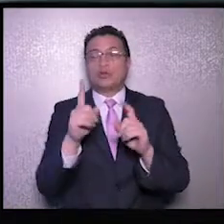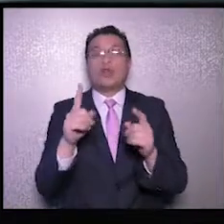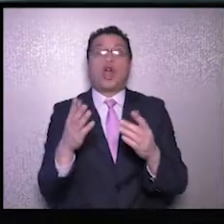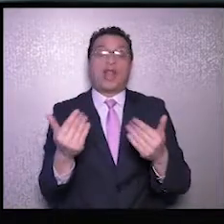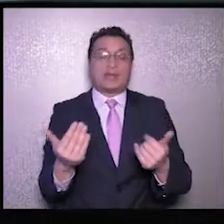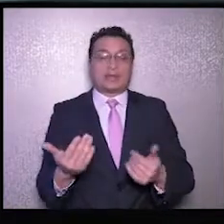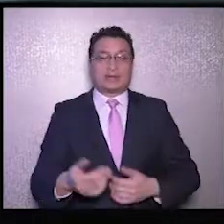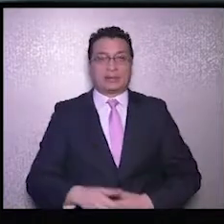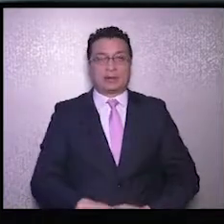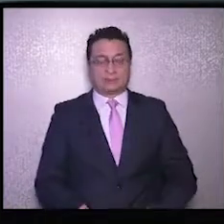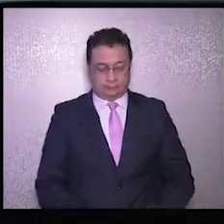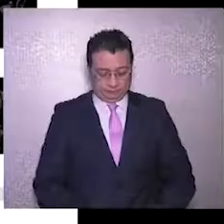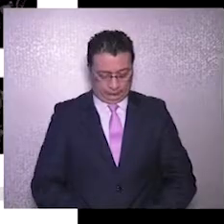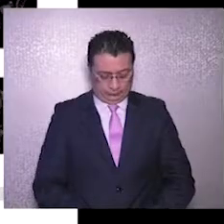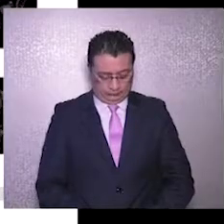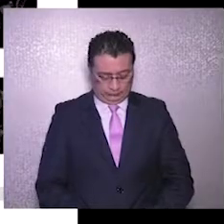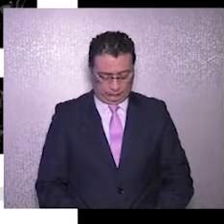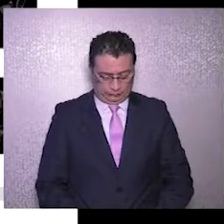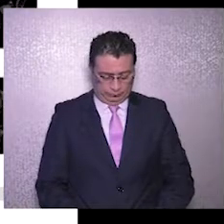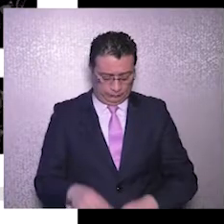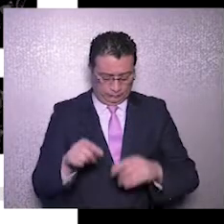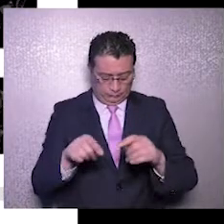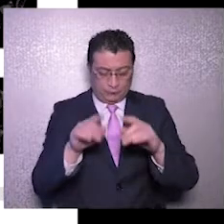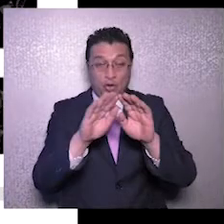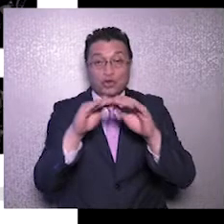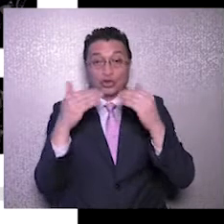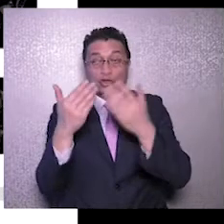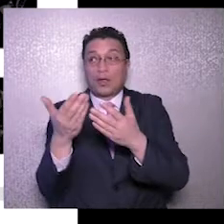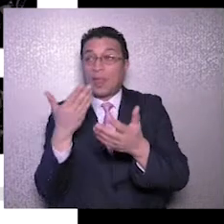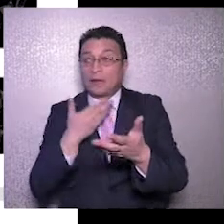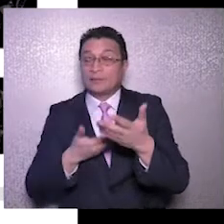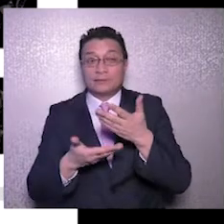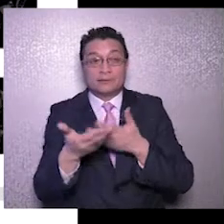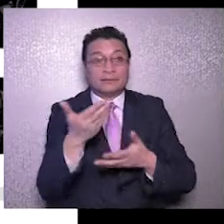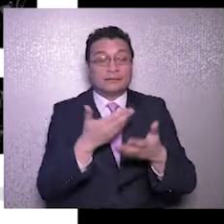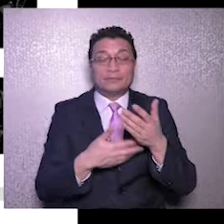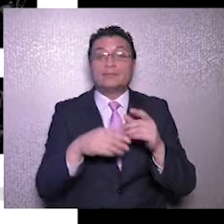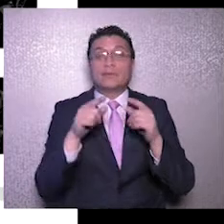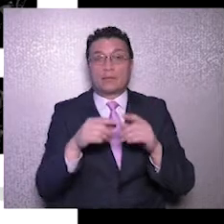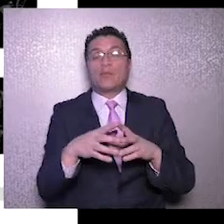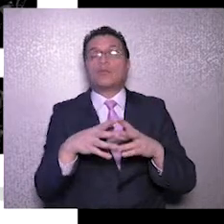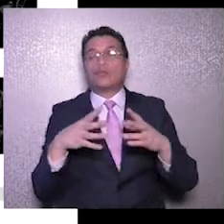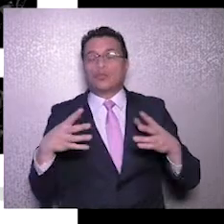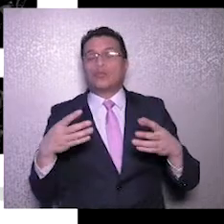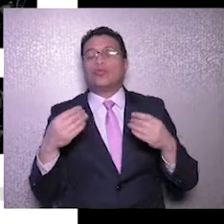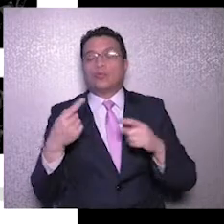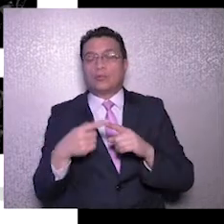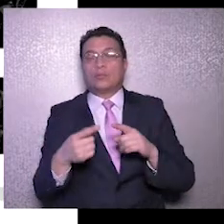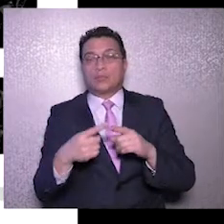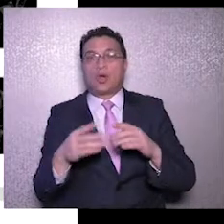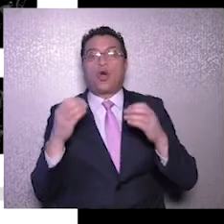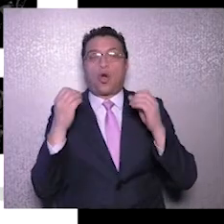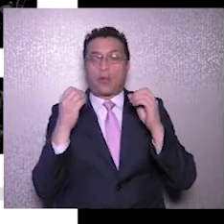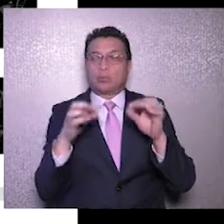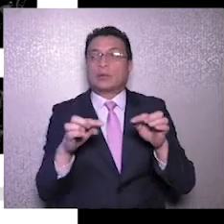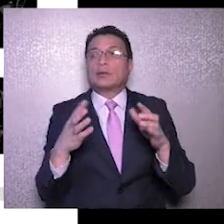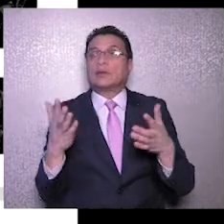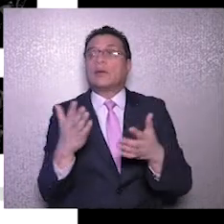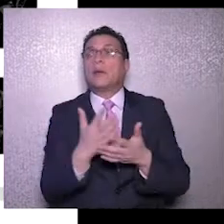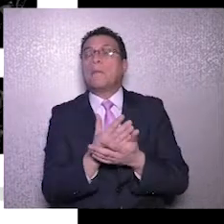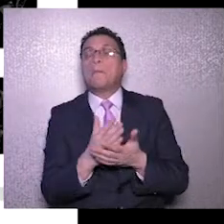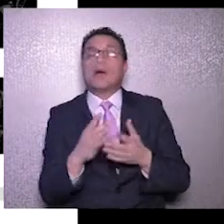necesitan. Entonces, toda esta interrelación nos da una tremenda cantidad de oportunidades en que, ¿qué pasaría